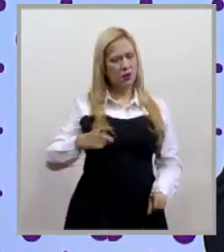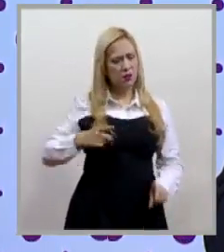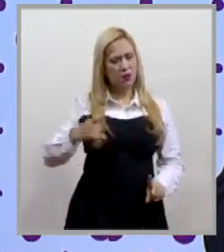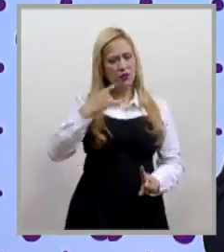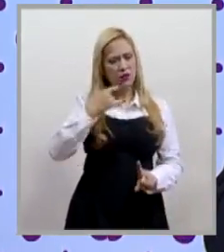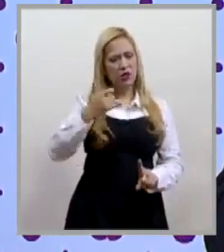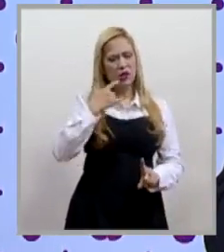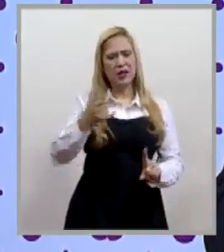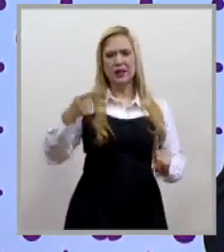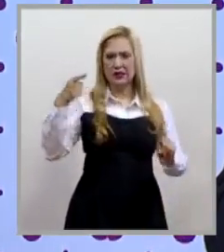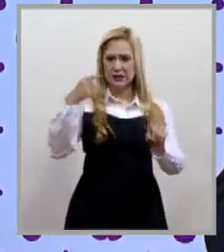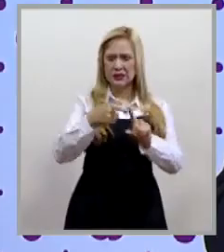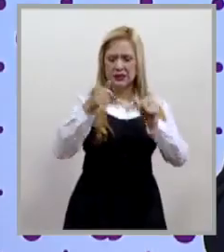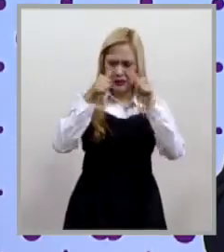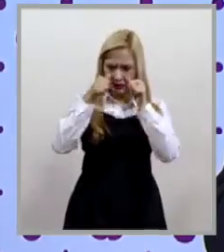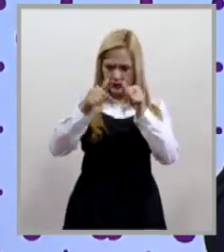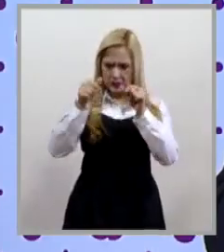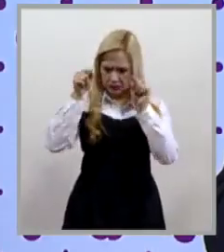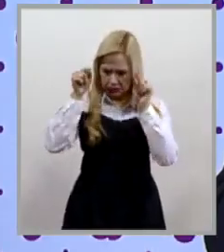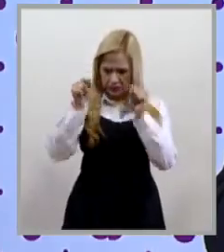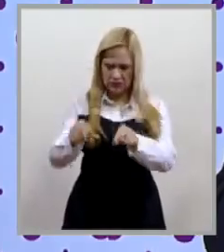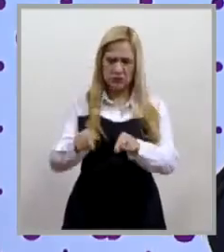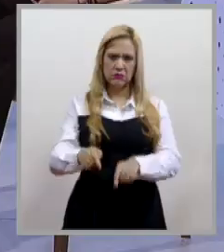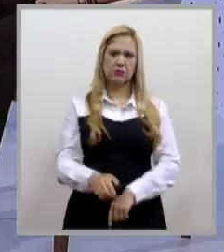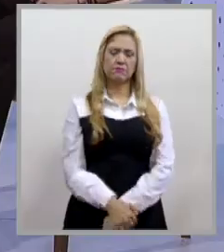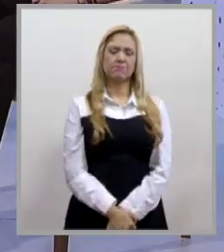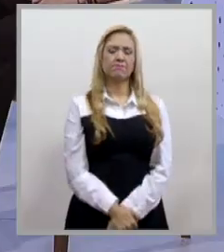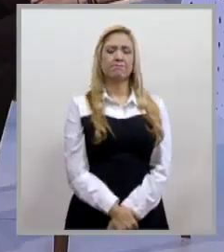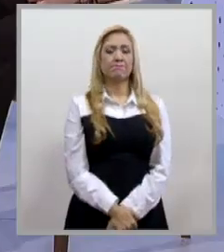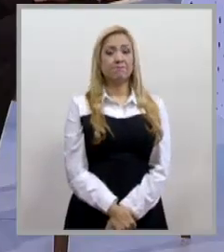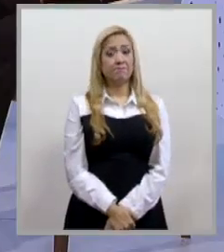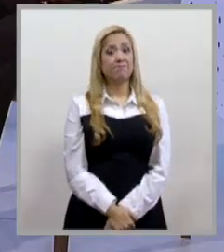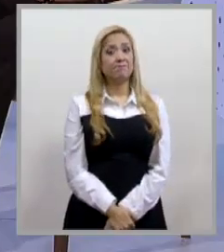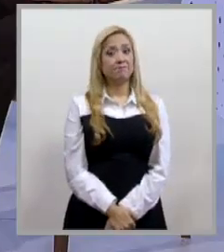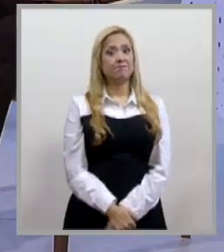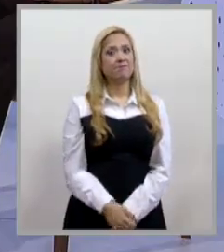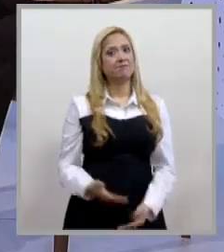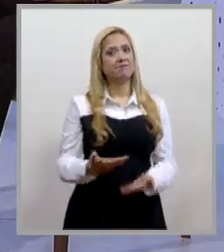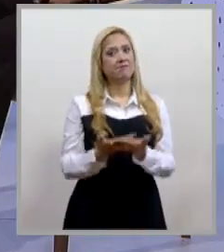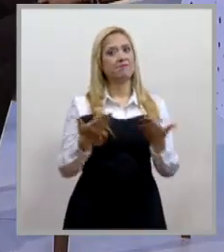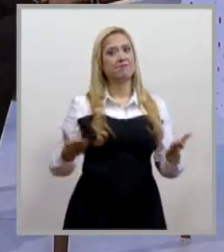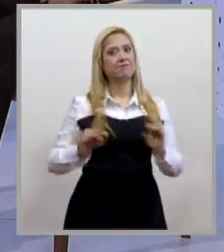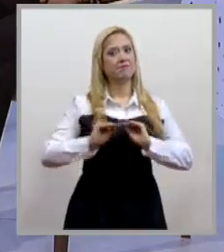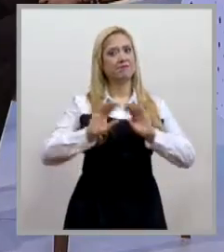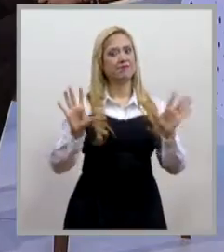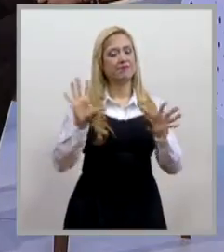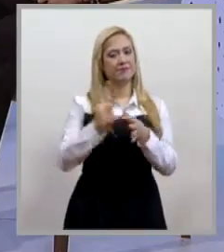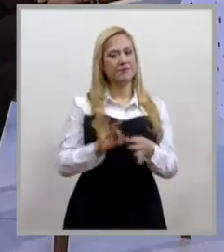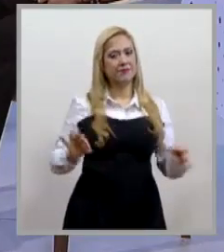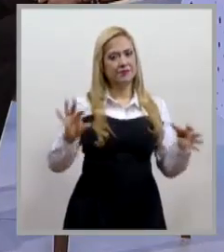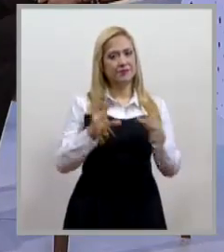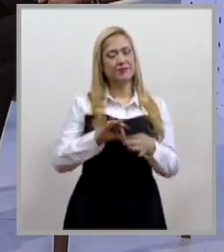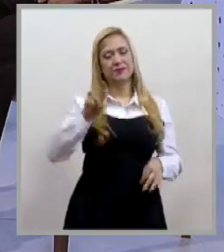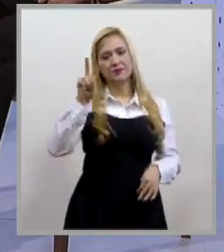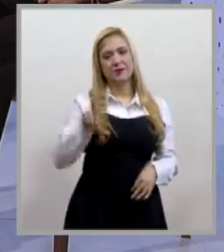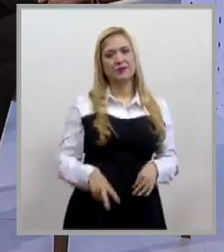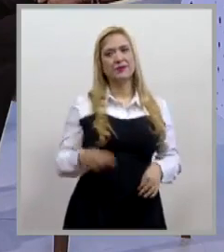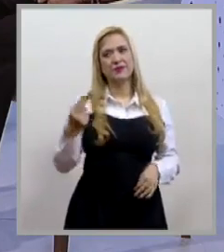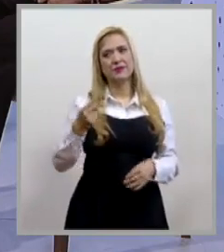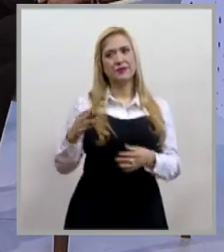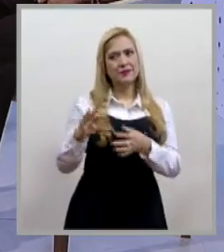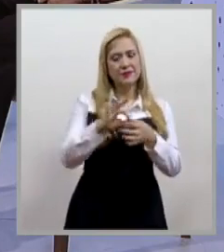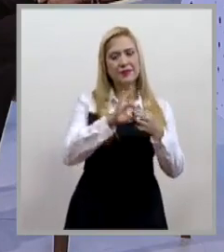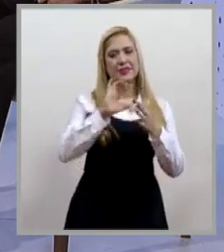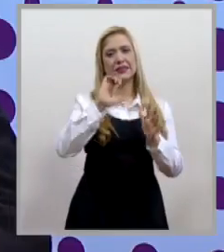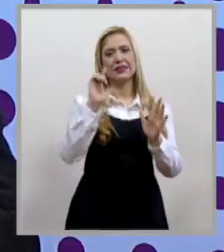deben estar centrados en ese objetivo. Sin duda, y pues clarísima por la importancia que tenemos de la